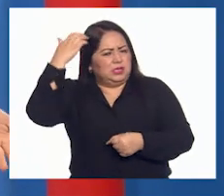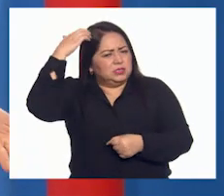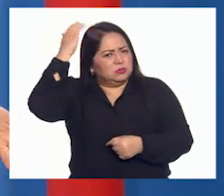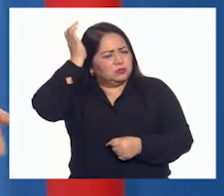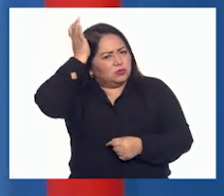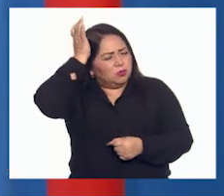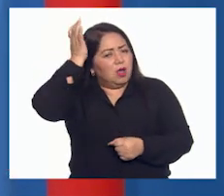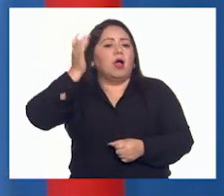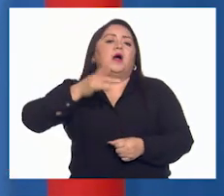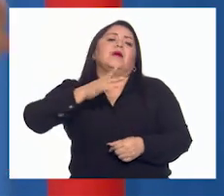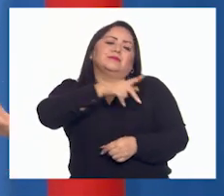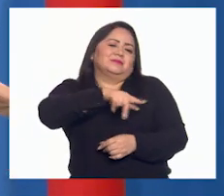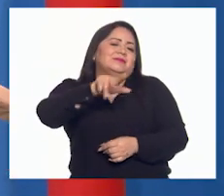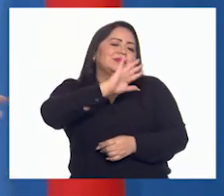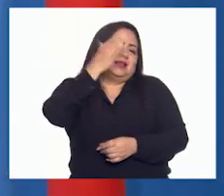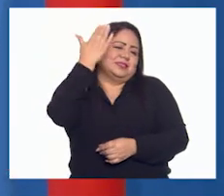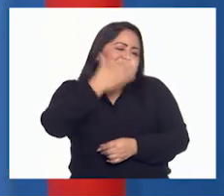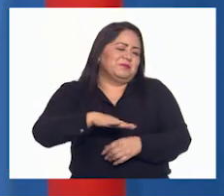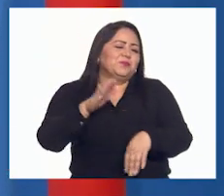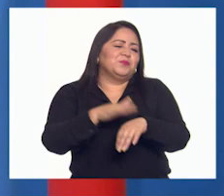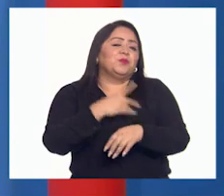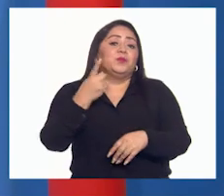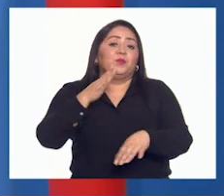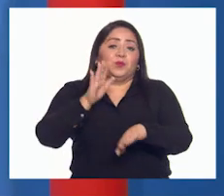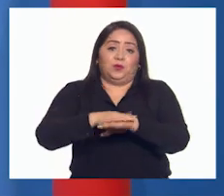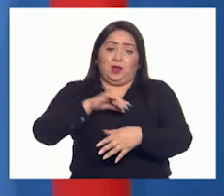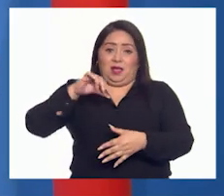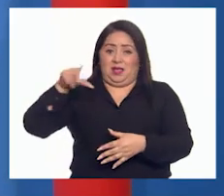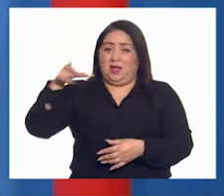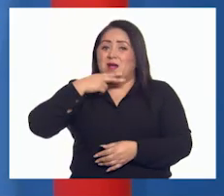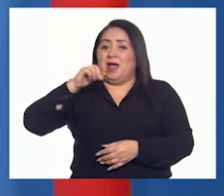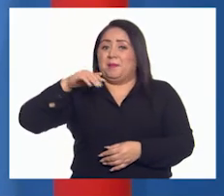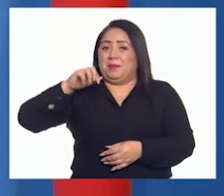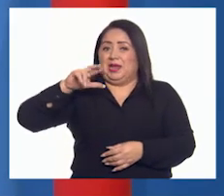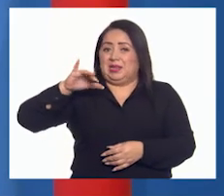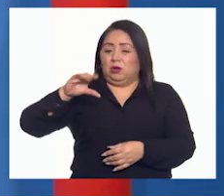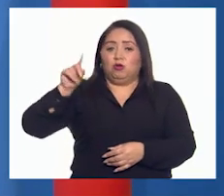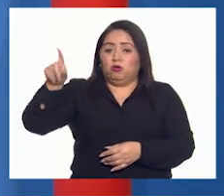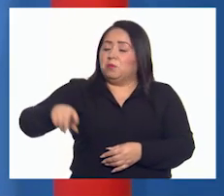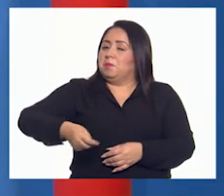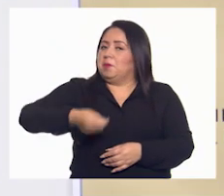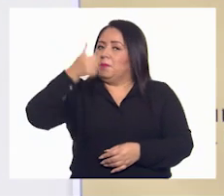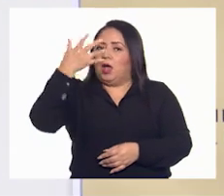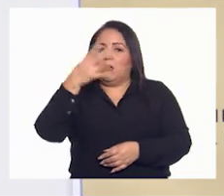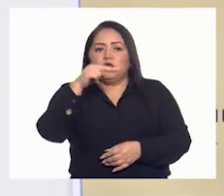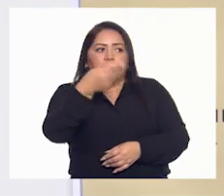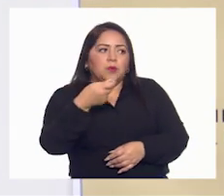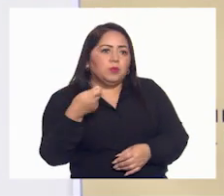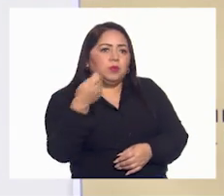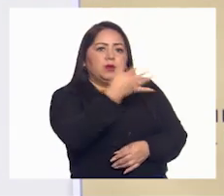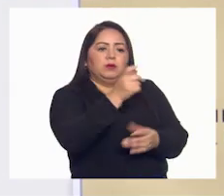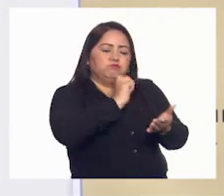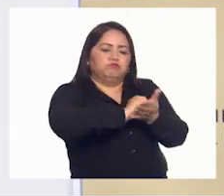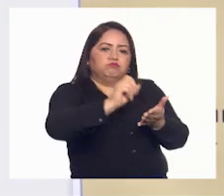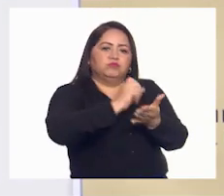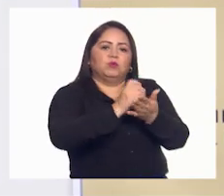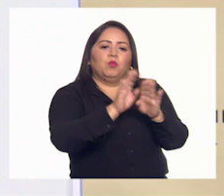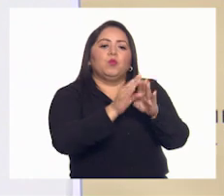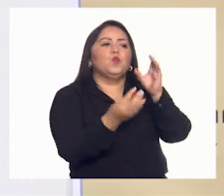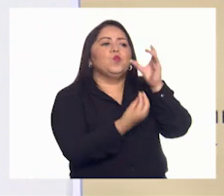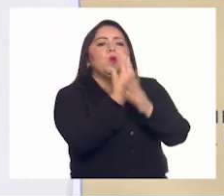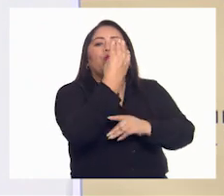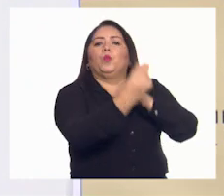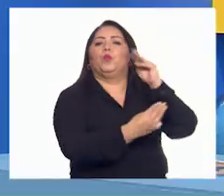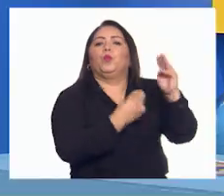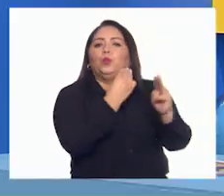Cristóbal Colón, ya sabes por qué. Américo Vespucio fue el primero en nombrarlo por escrito como un nuevo